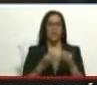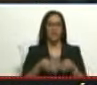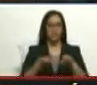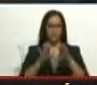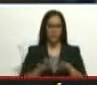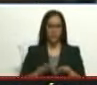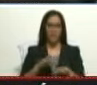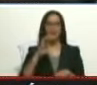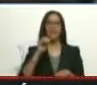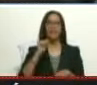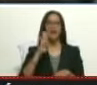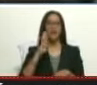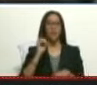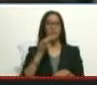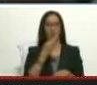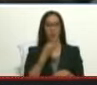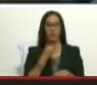Cabo Verde.